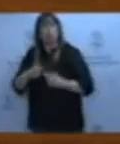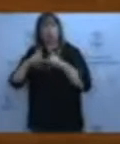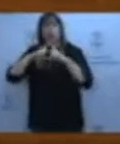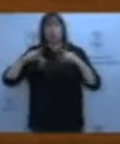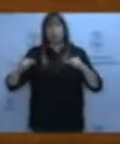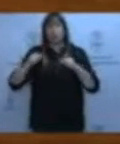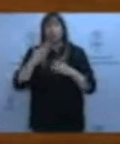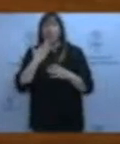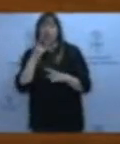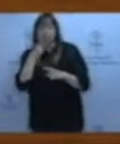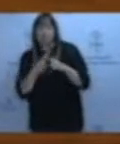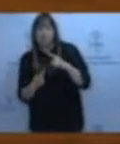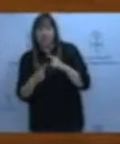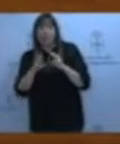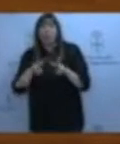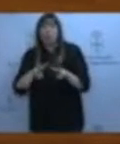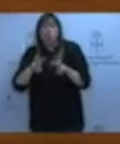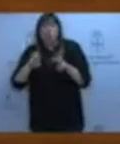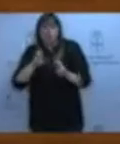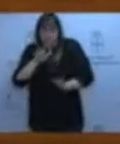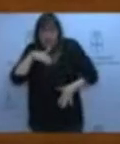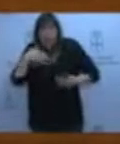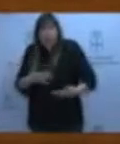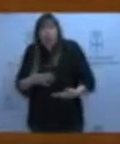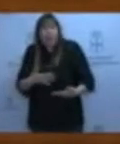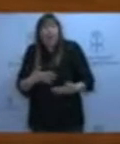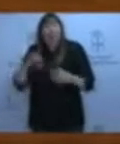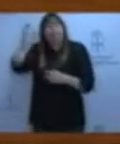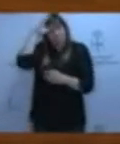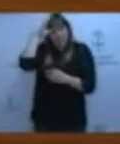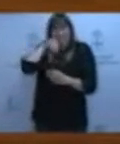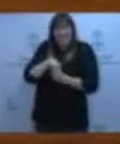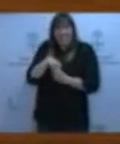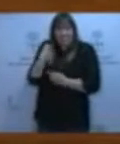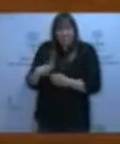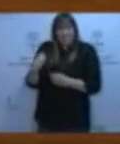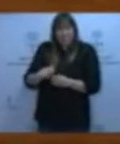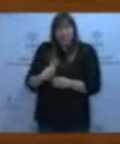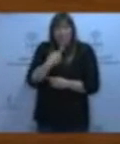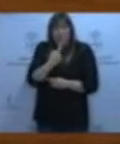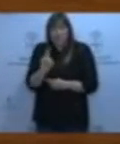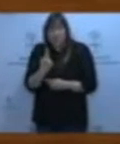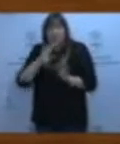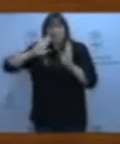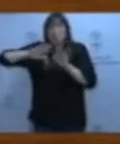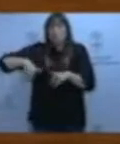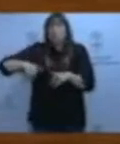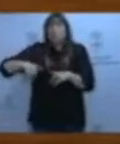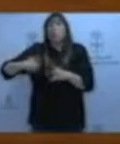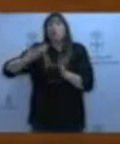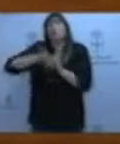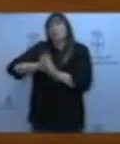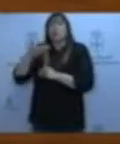moderna y contemporánea, ¿no? Conveniencia científica, por tanto, como decía, y, por último, y no por ello